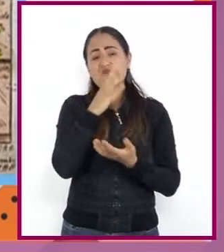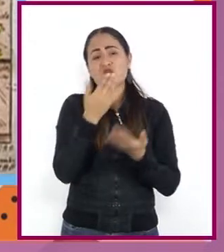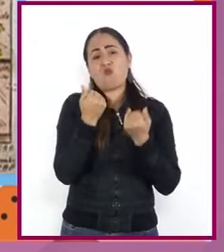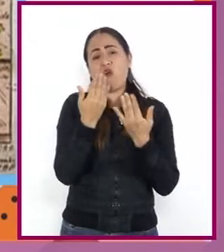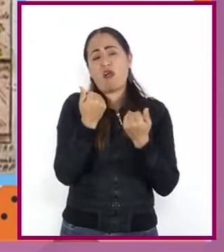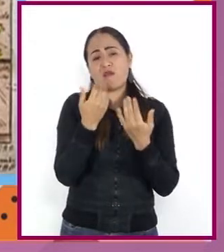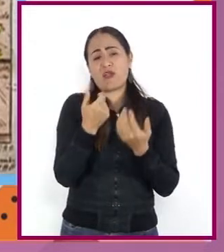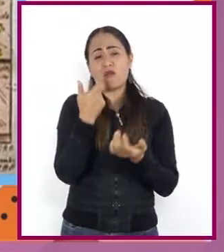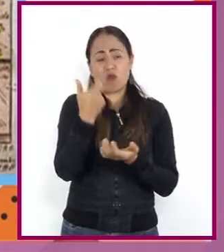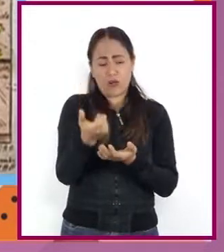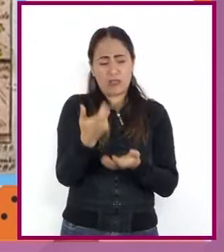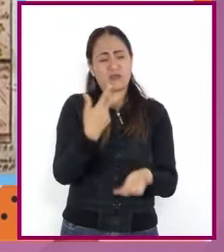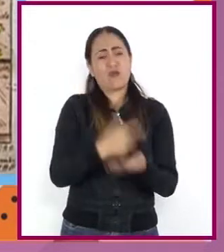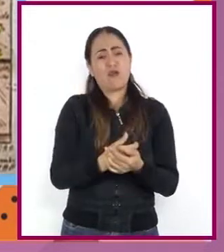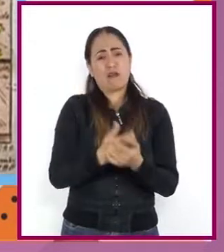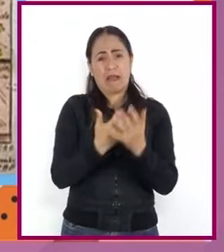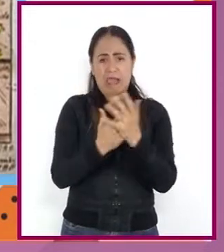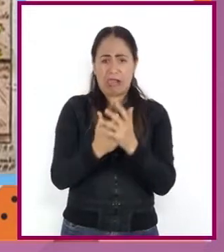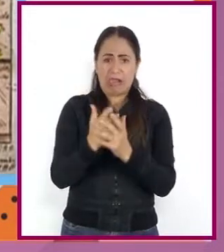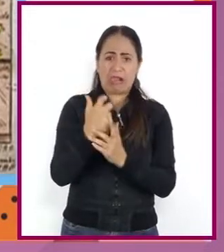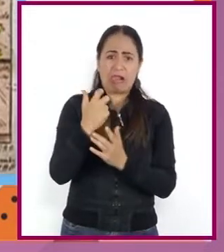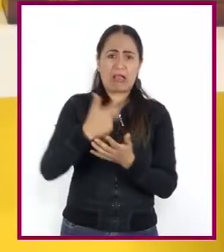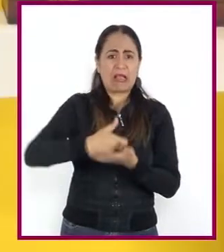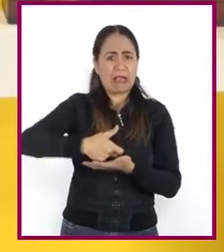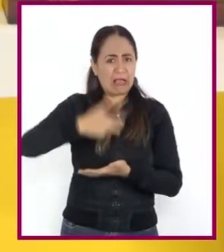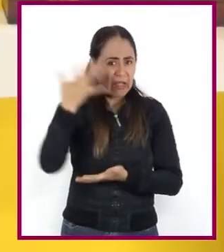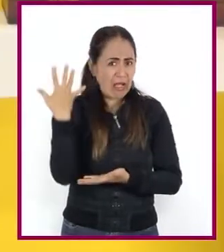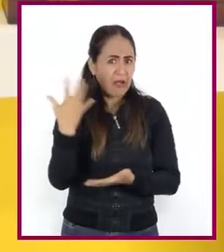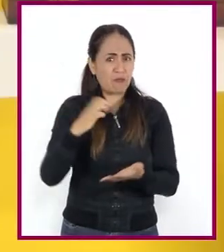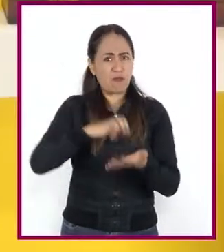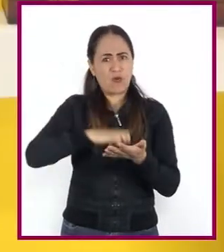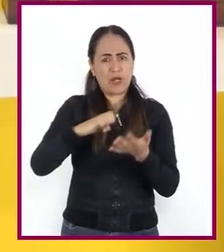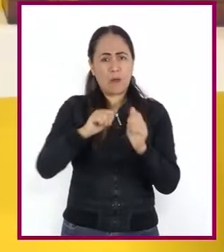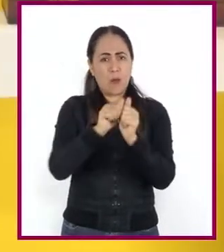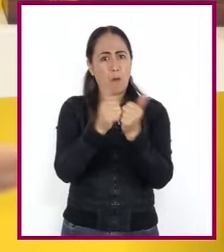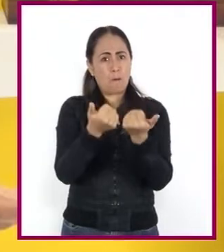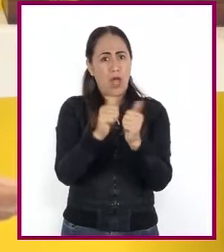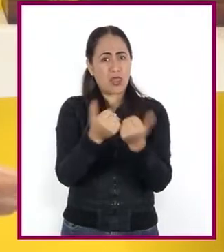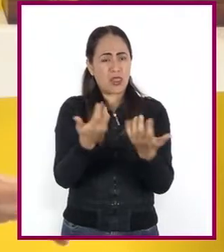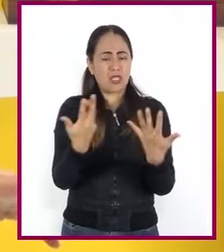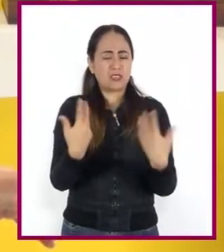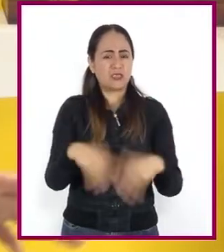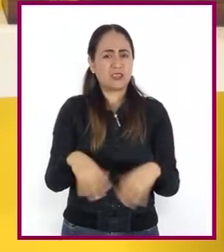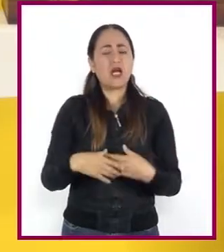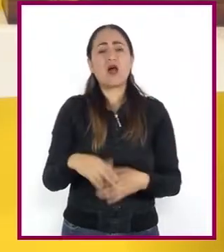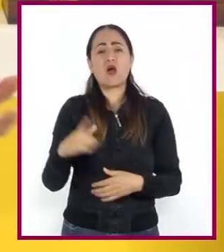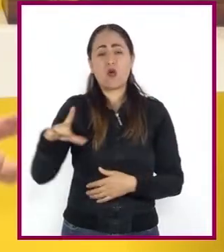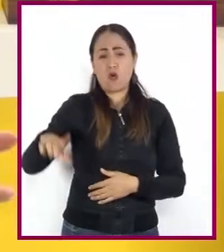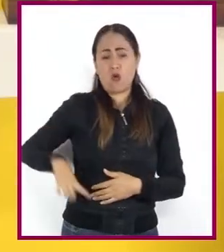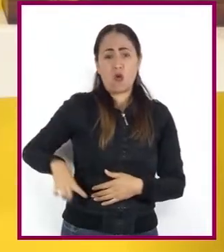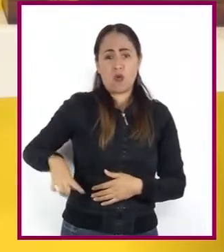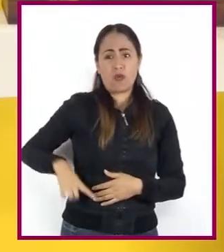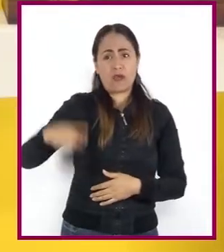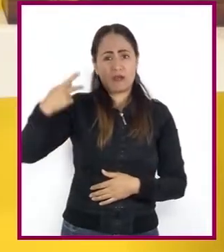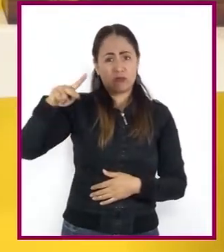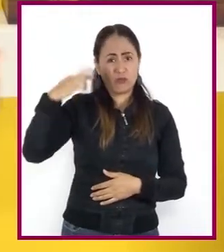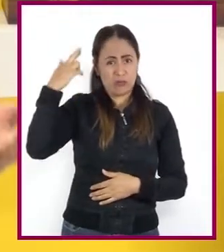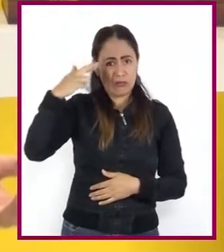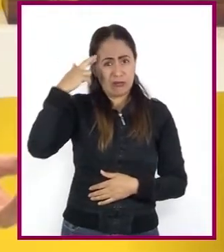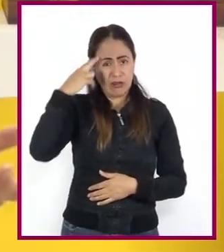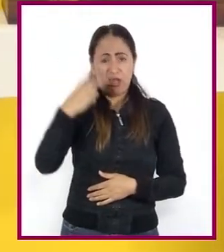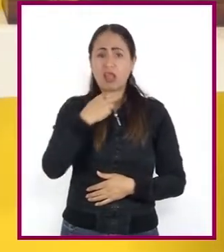el precio de productos básicos como el pan. El gobierno estaba en bancarrota, producto de